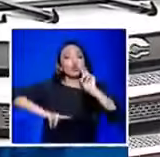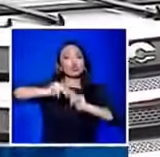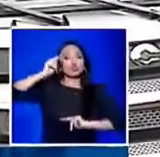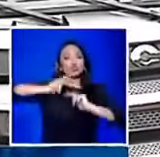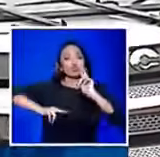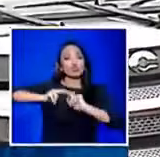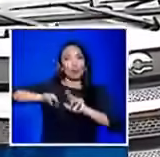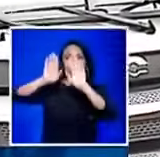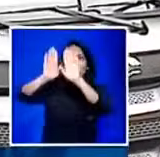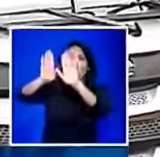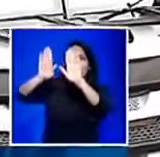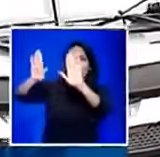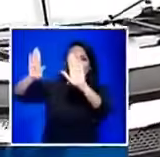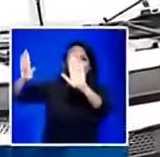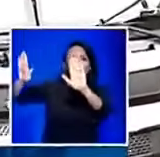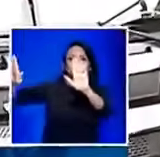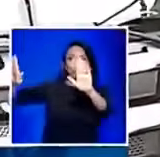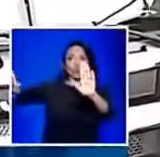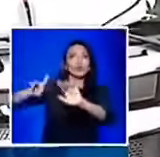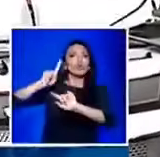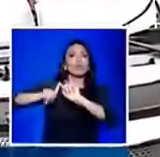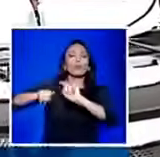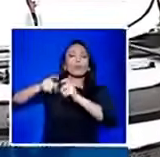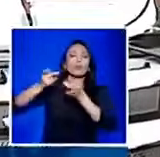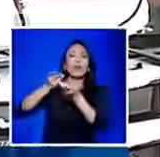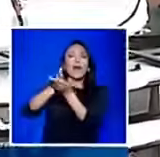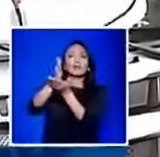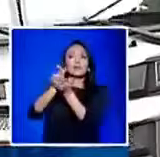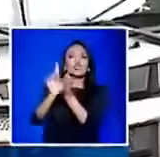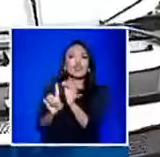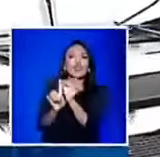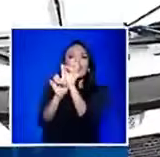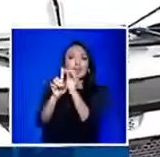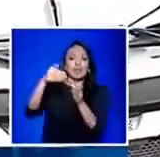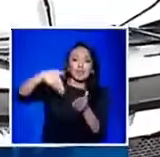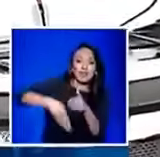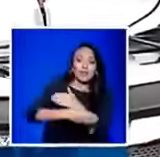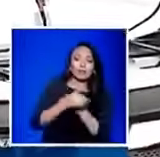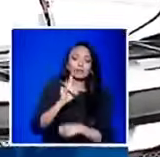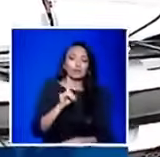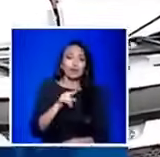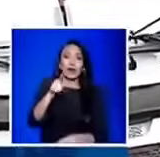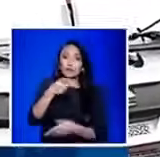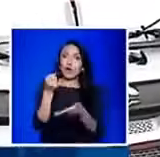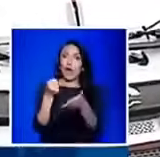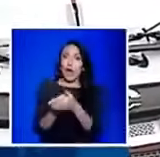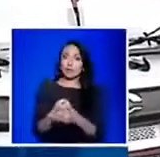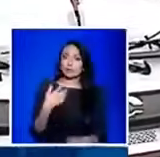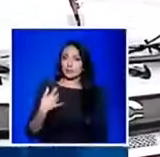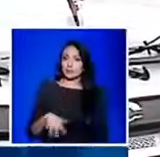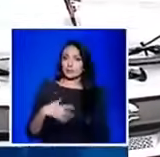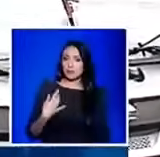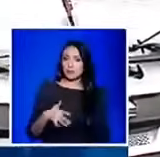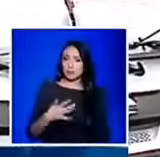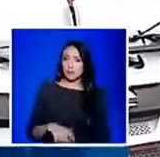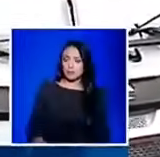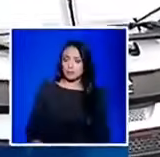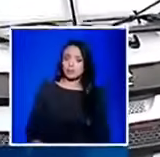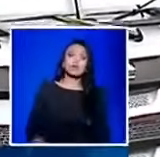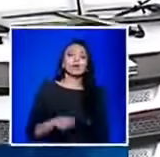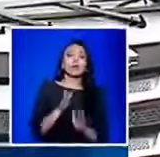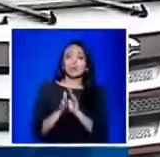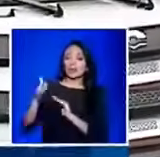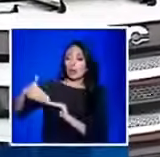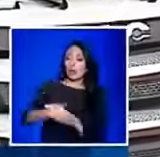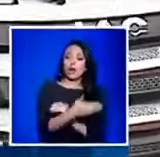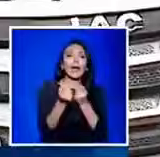muro, ya que esto no puede haber un acceso directo a la Simón Bolívar. ¿Ocasionaba accidentes? Correcto, en el momento en que lograba ingresar